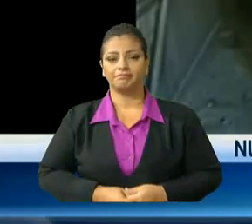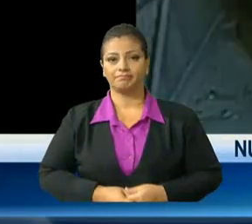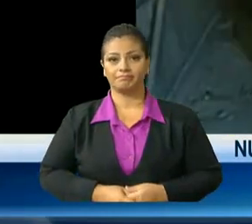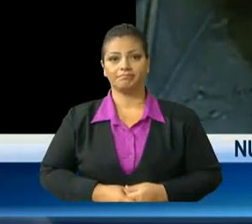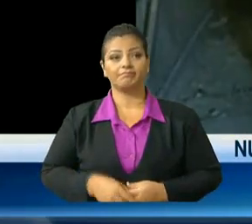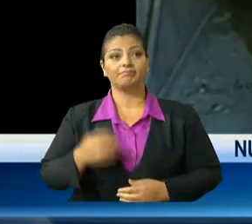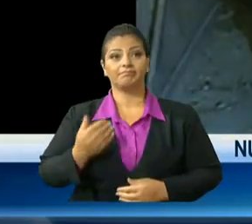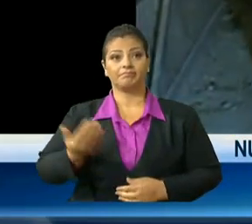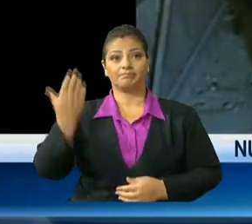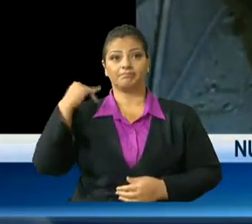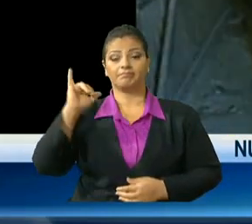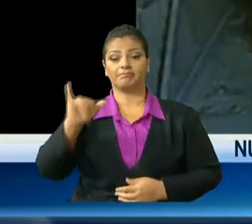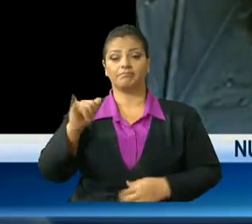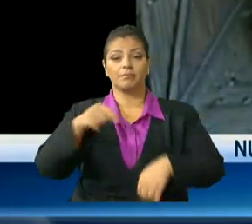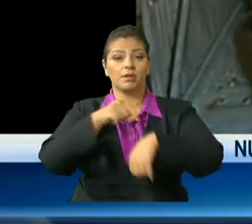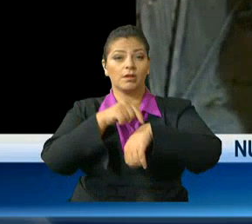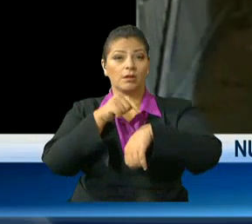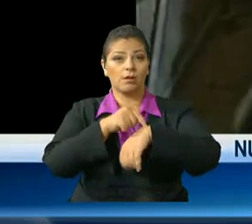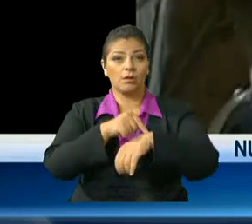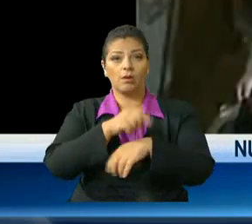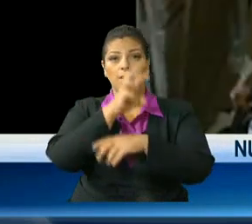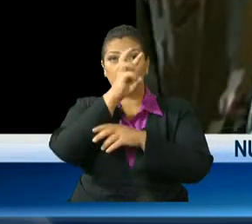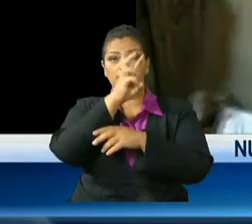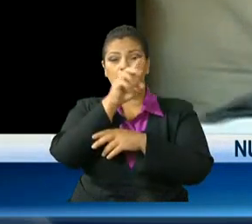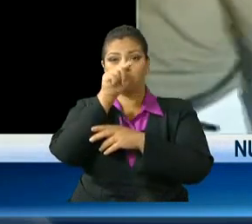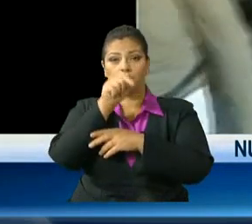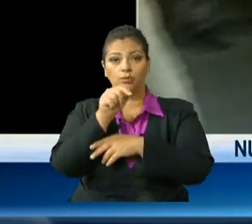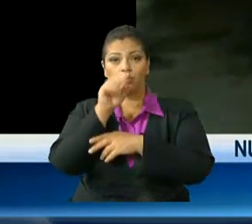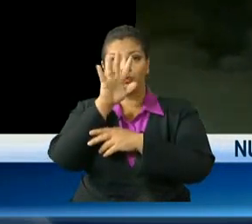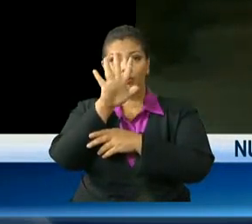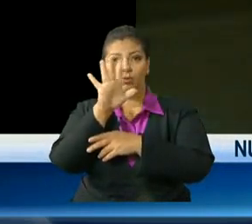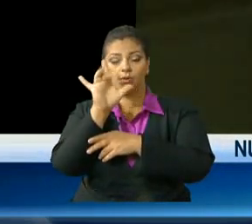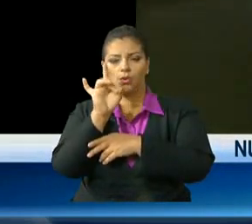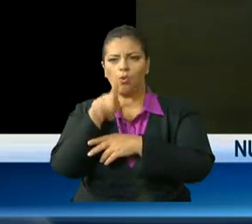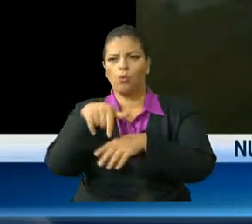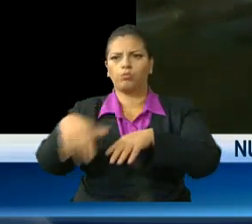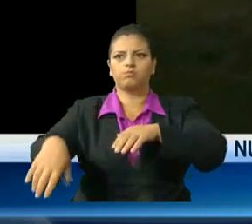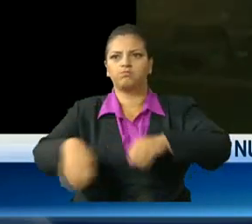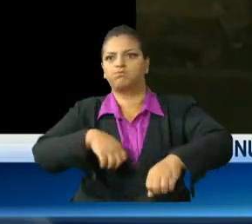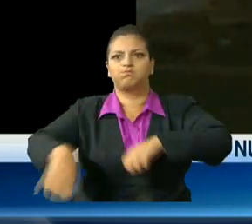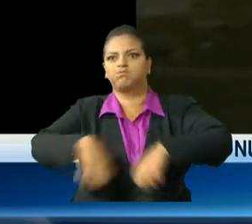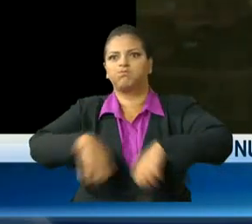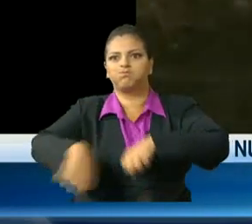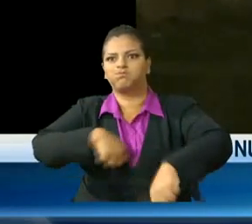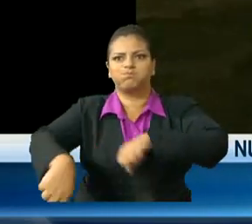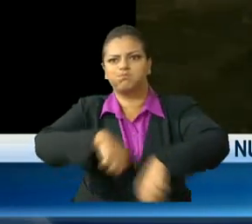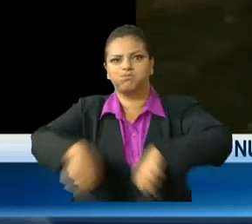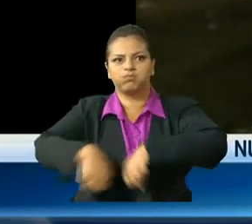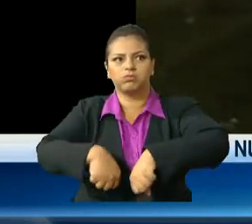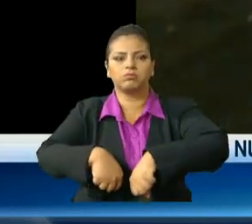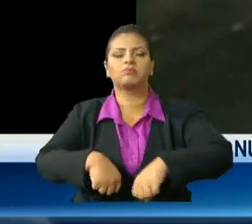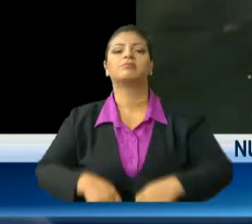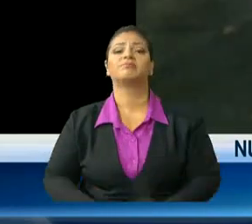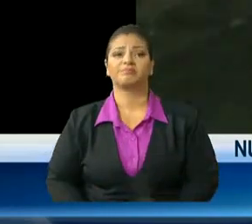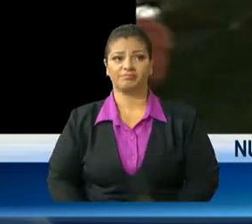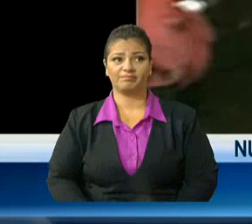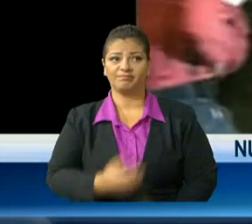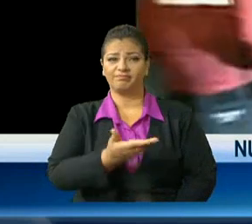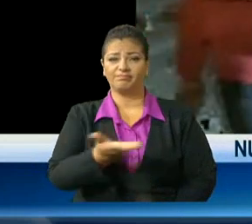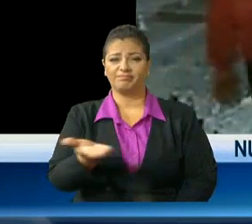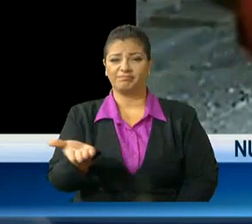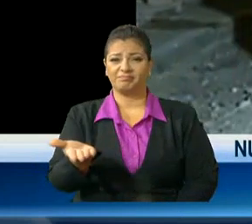las 18:58, el sábado 16 de abril. Ahí están observando. Ese es el momento mismo